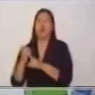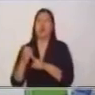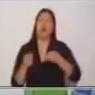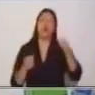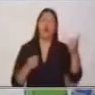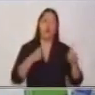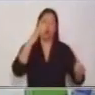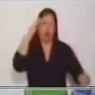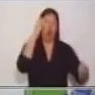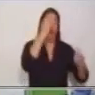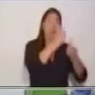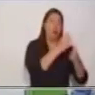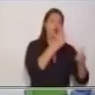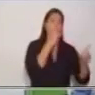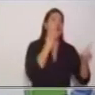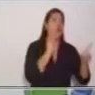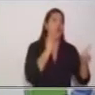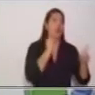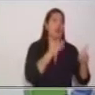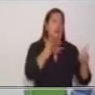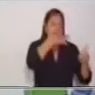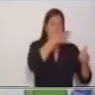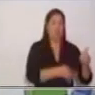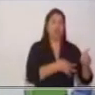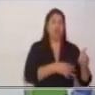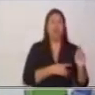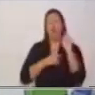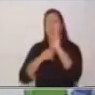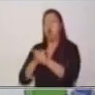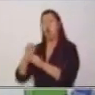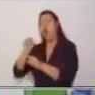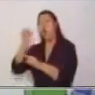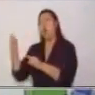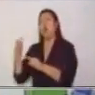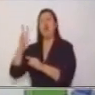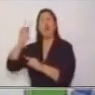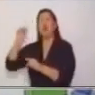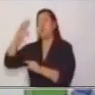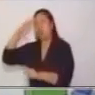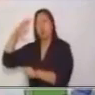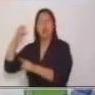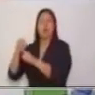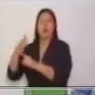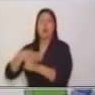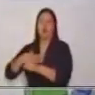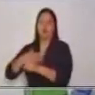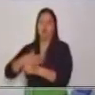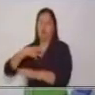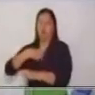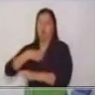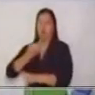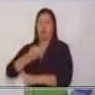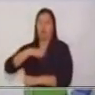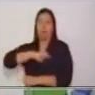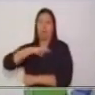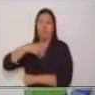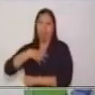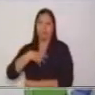lo subjetivo desde una visión propia. Ahora vamos a ver las características de los textos